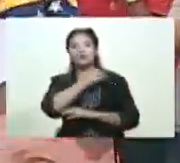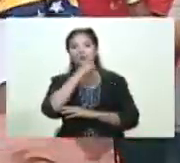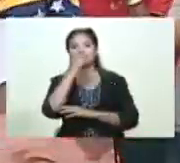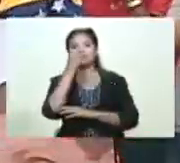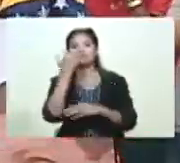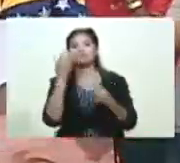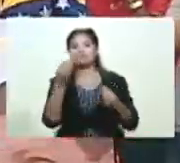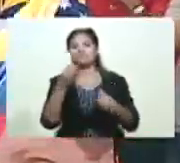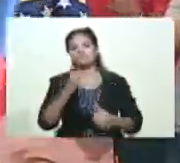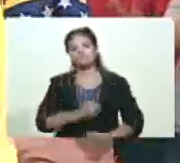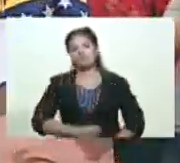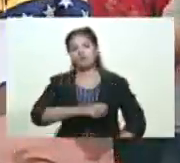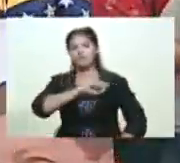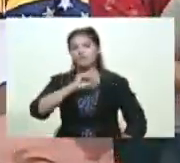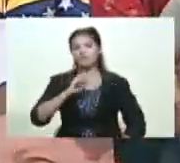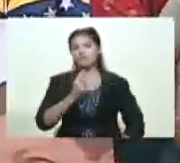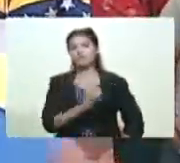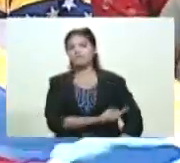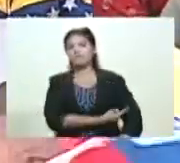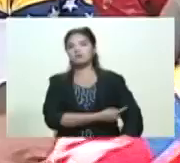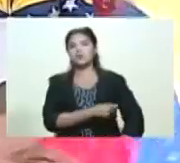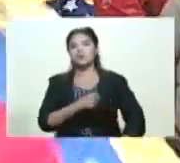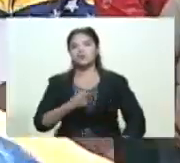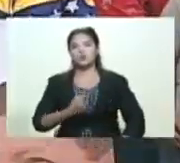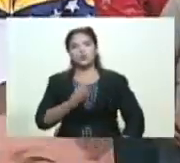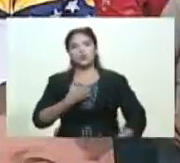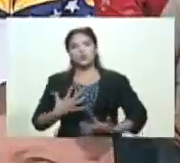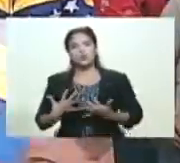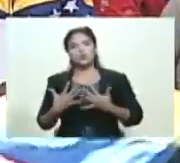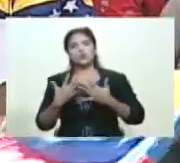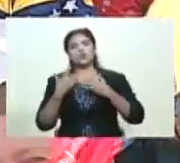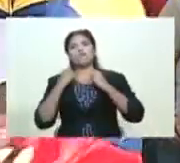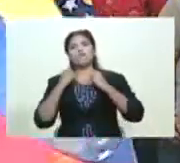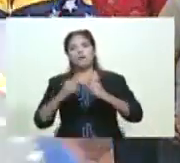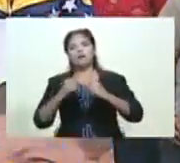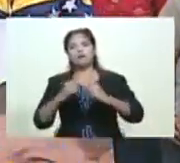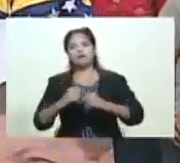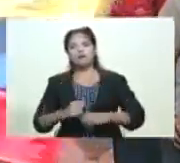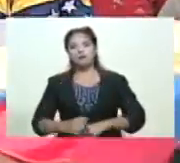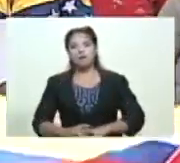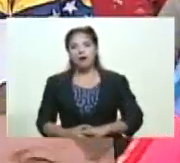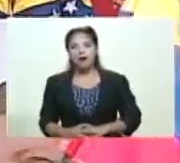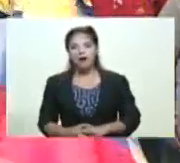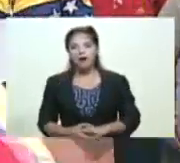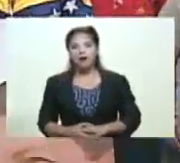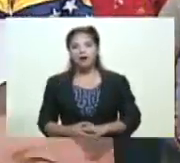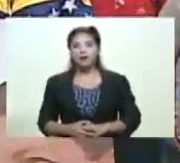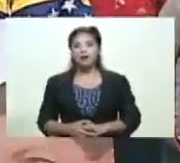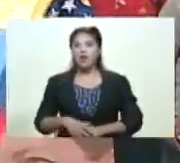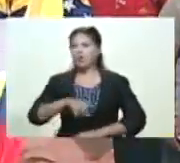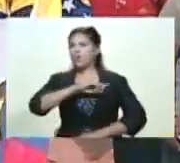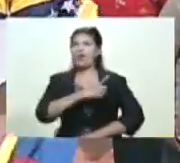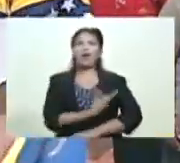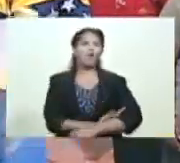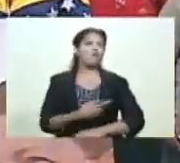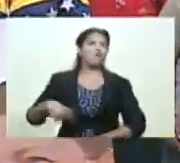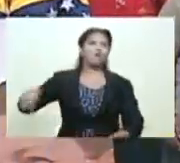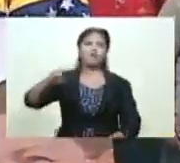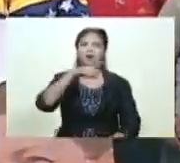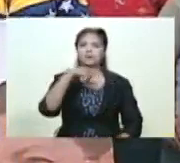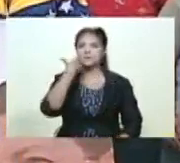con el coraje, con la valentía, con la fuerza